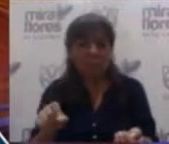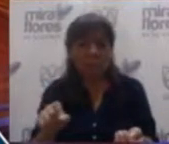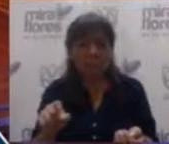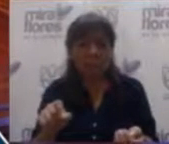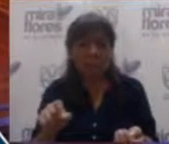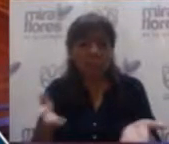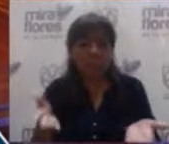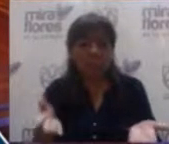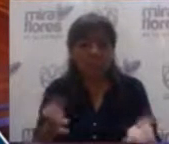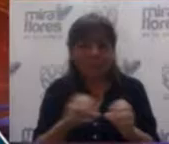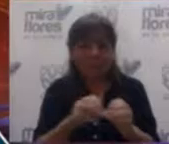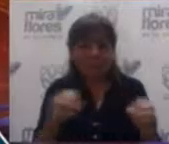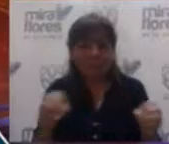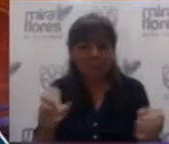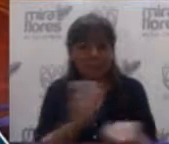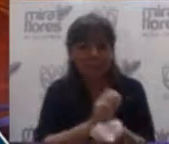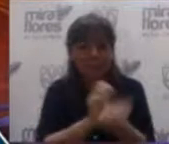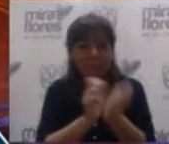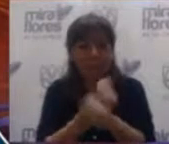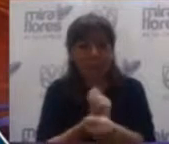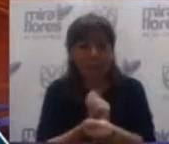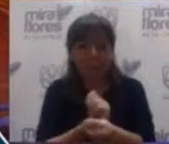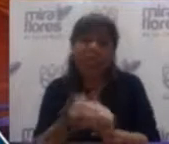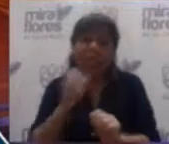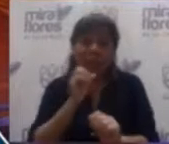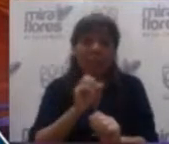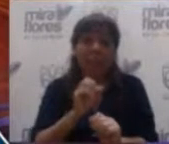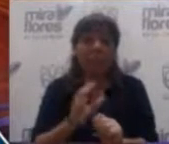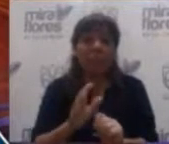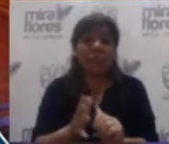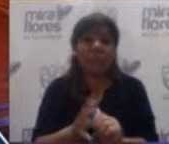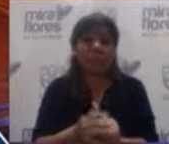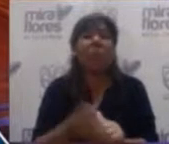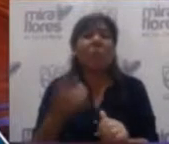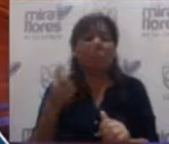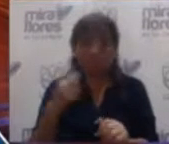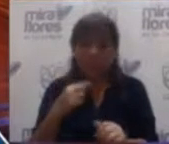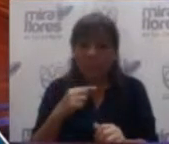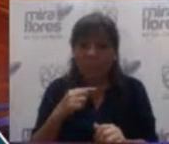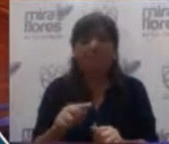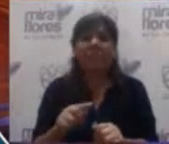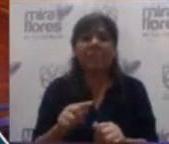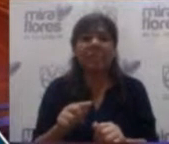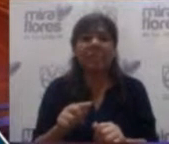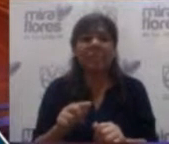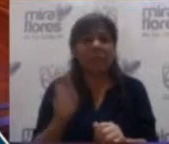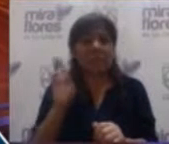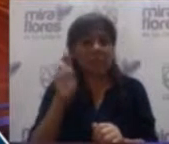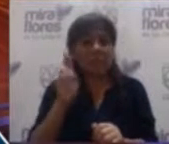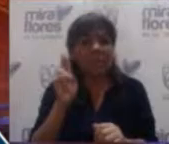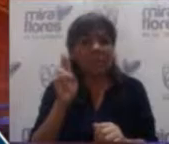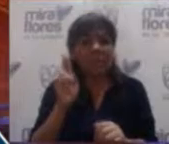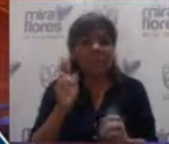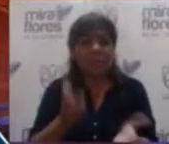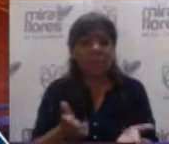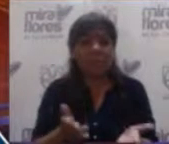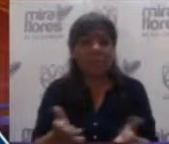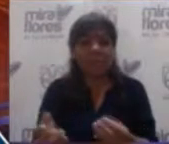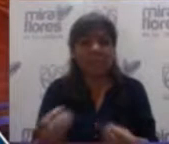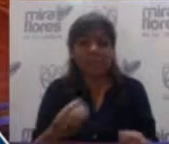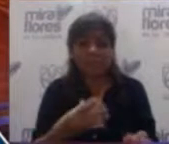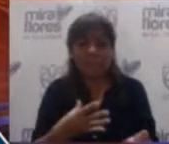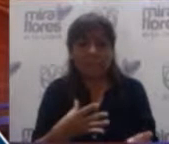concepto totalmente. A eso me refiero. Por eso, esa es la razón de ser de la revisión que se tiene en cada